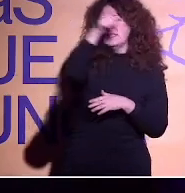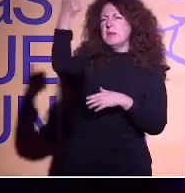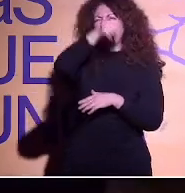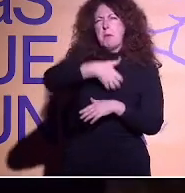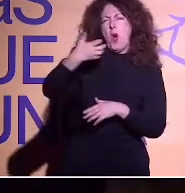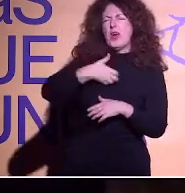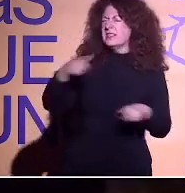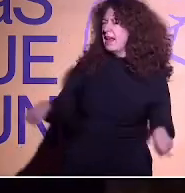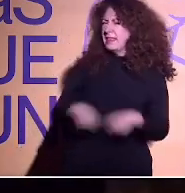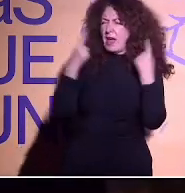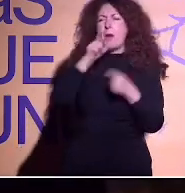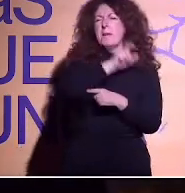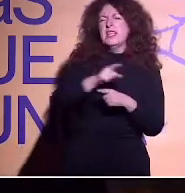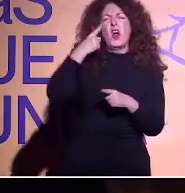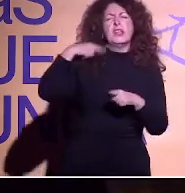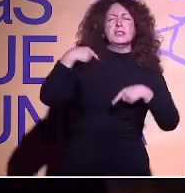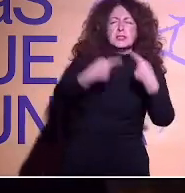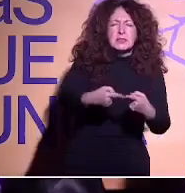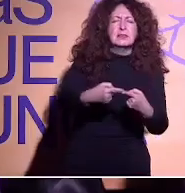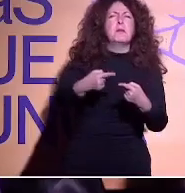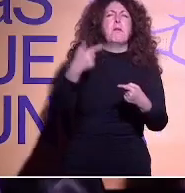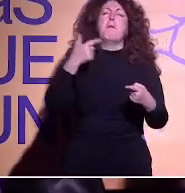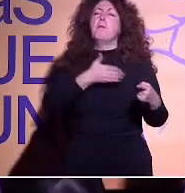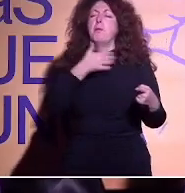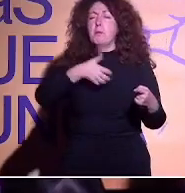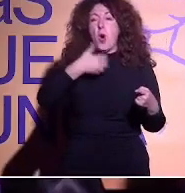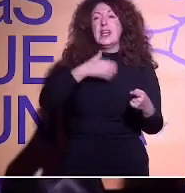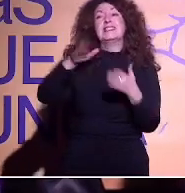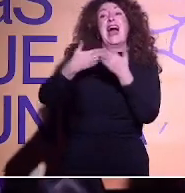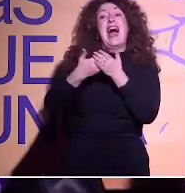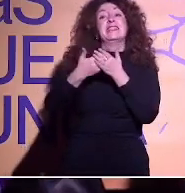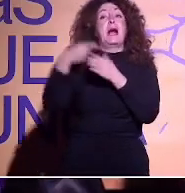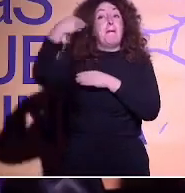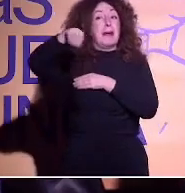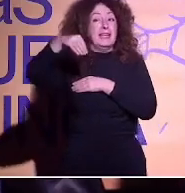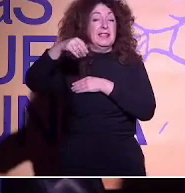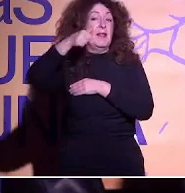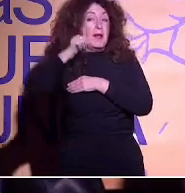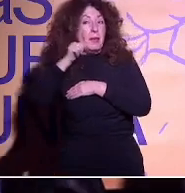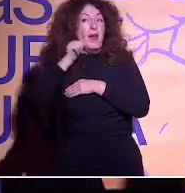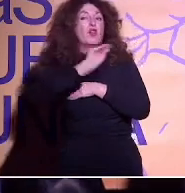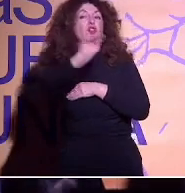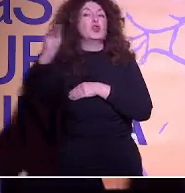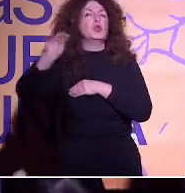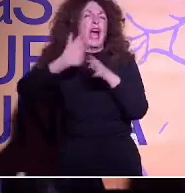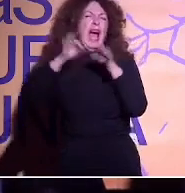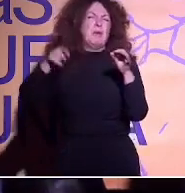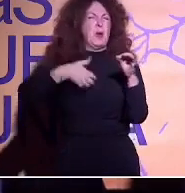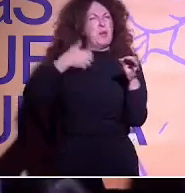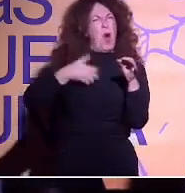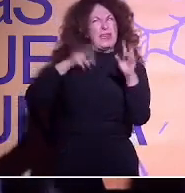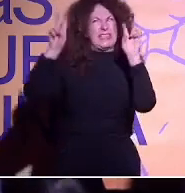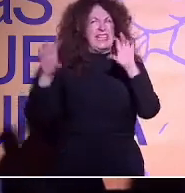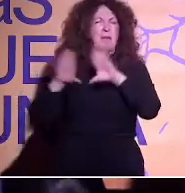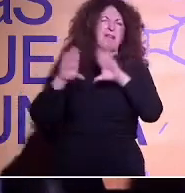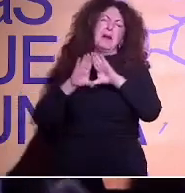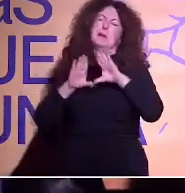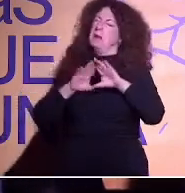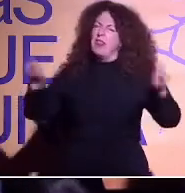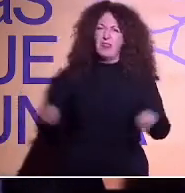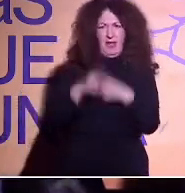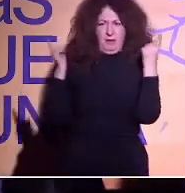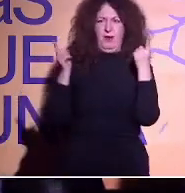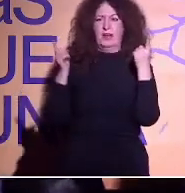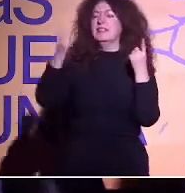moleste a los reaccionarios e incluso Aunque moleste a los amigos del presidente necesita unaer que tenga